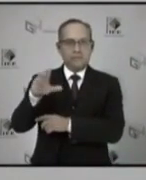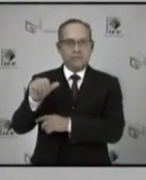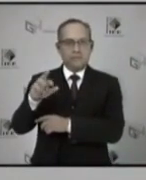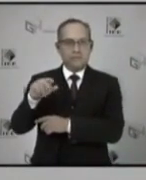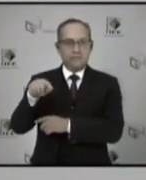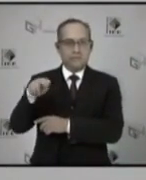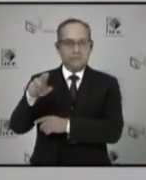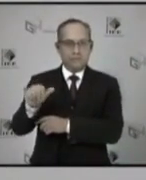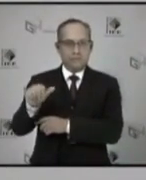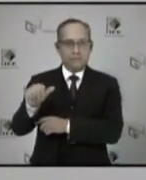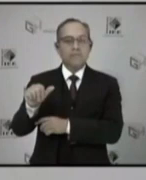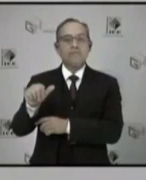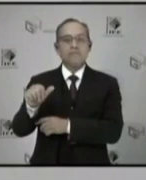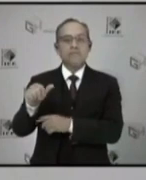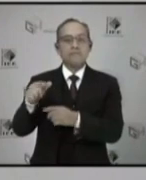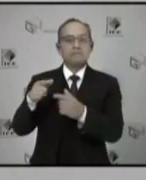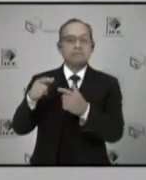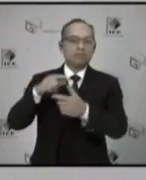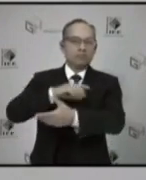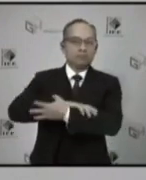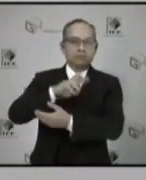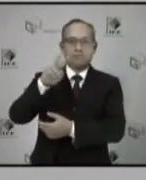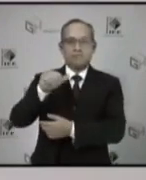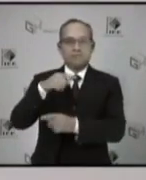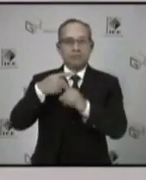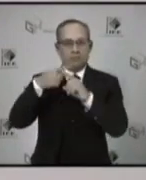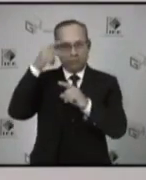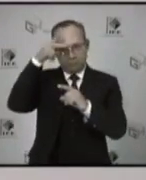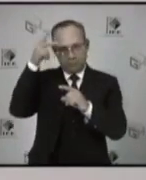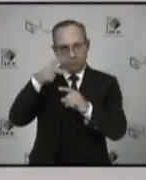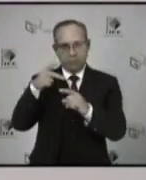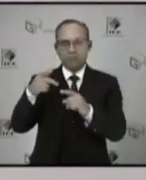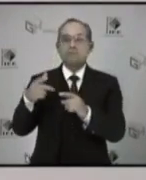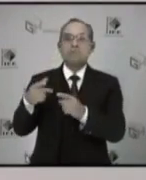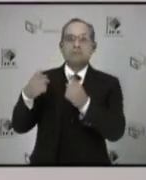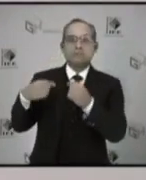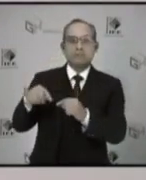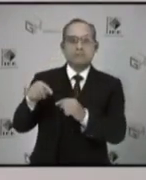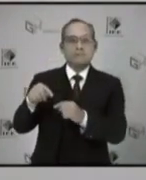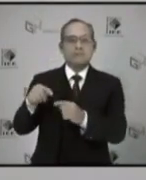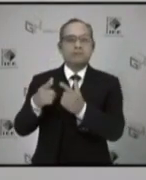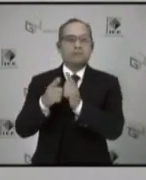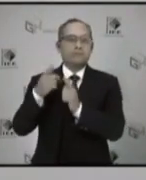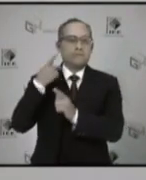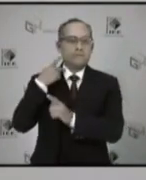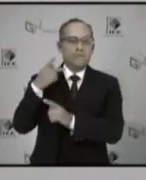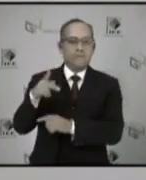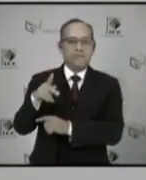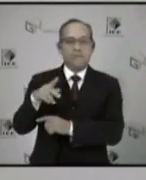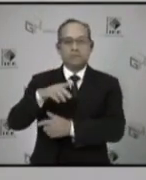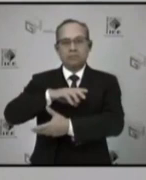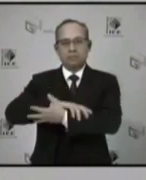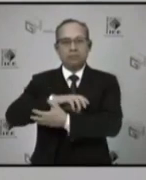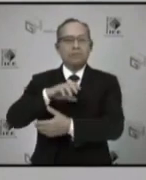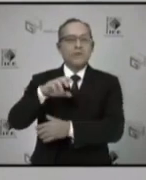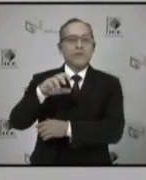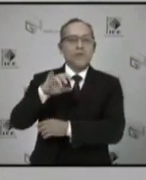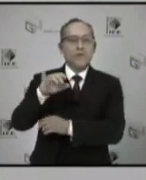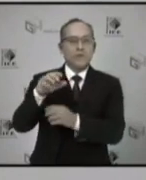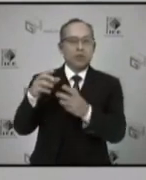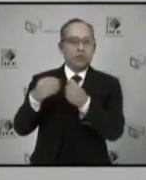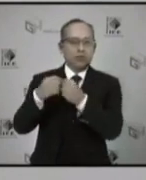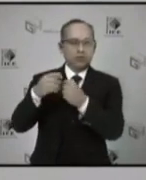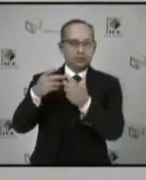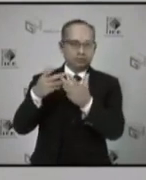la coalición Va por Hidalgo, así como a Julio Ramón Menchaca Salazar, candidato de la candidatura común Juntos Hacemos Historia en